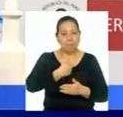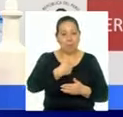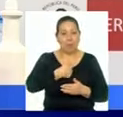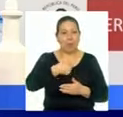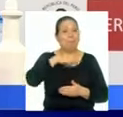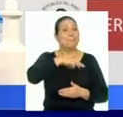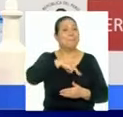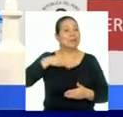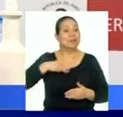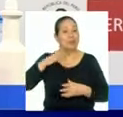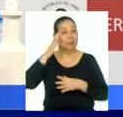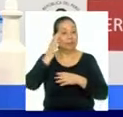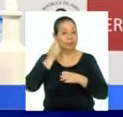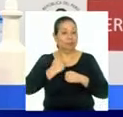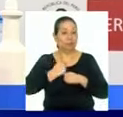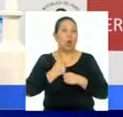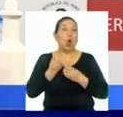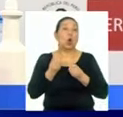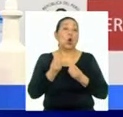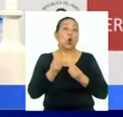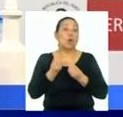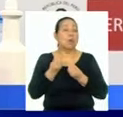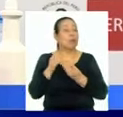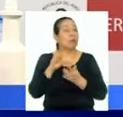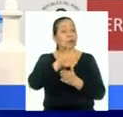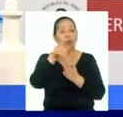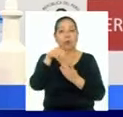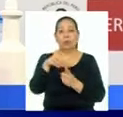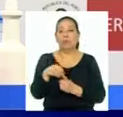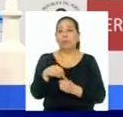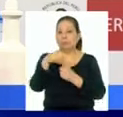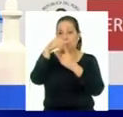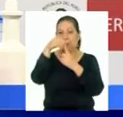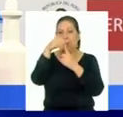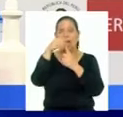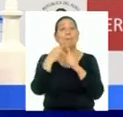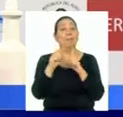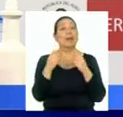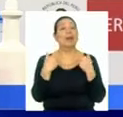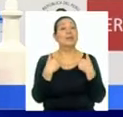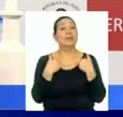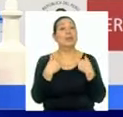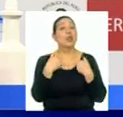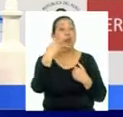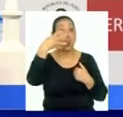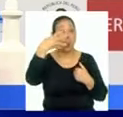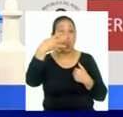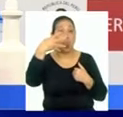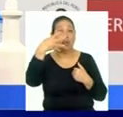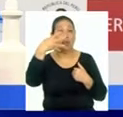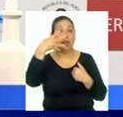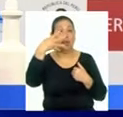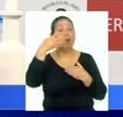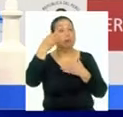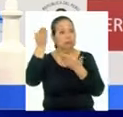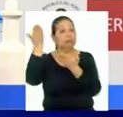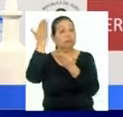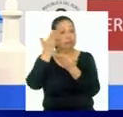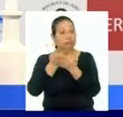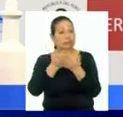Ministerio del Interior, como órgano rector de todo el sector interior. Tiene cuatro órganos